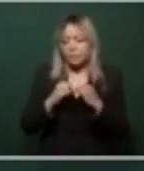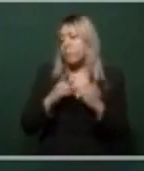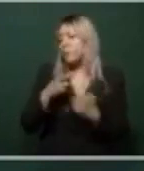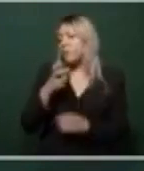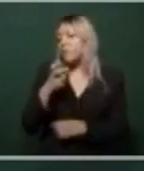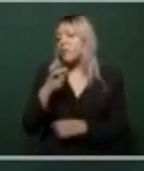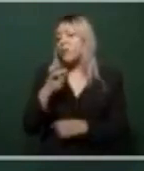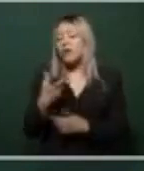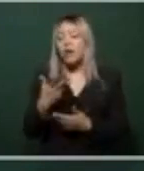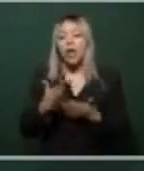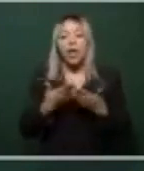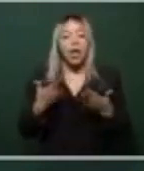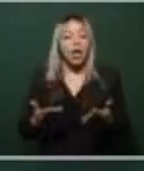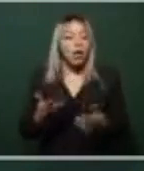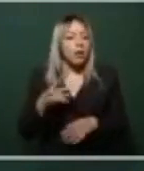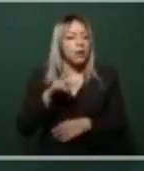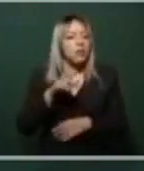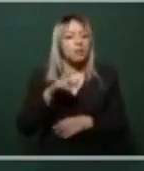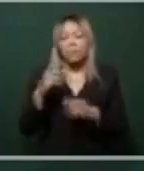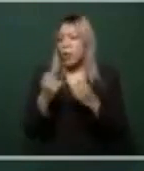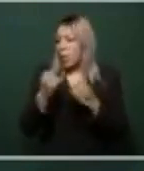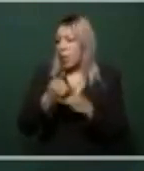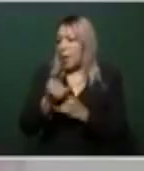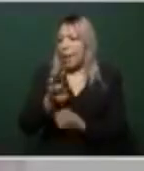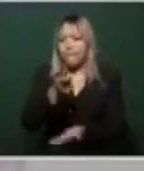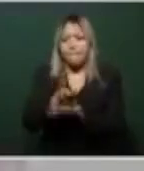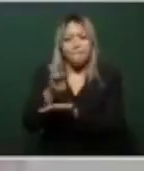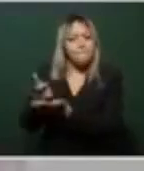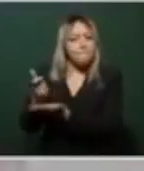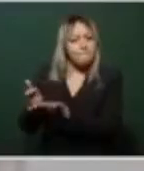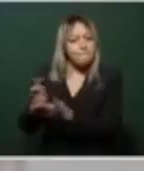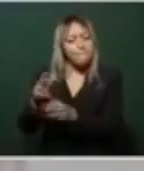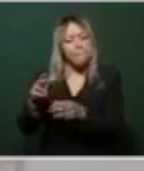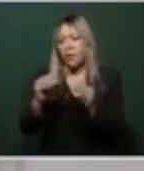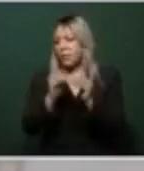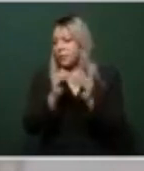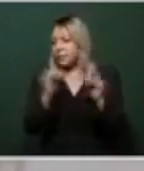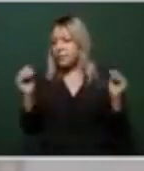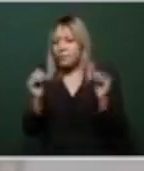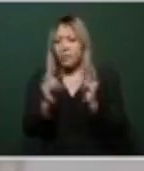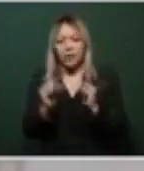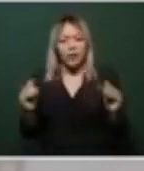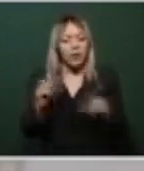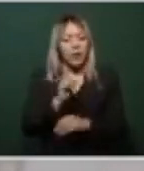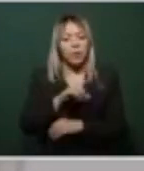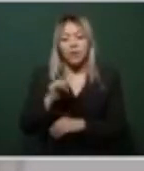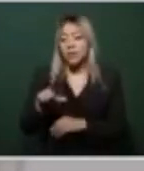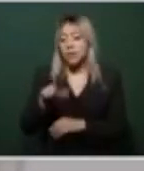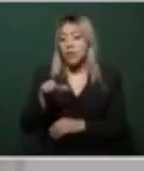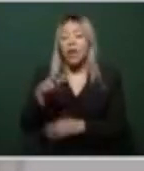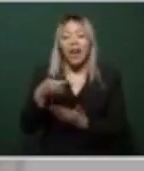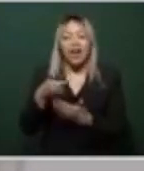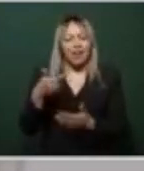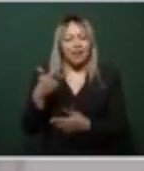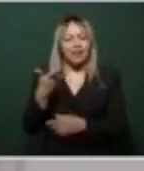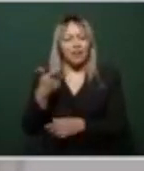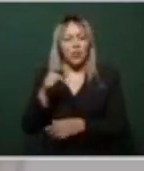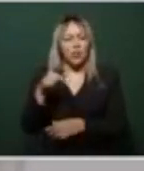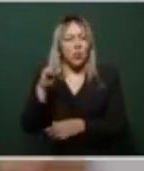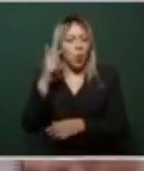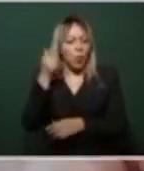estamos y con la misma forma de pago se les está anexando ahí